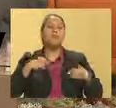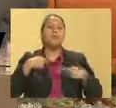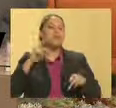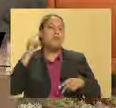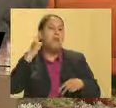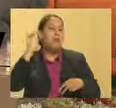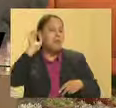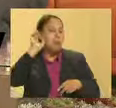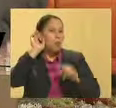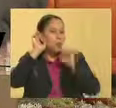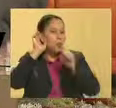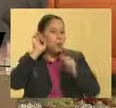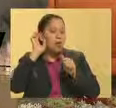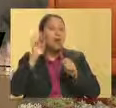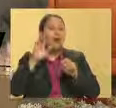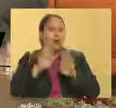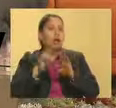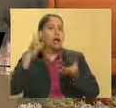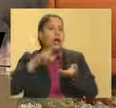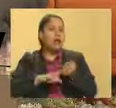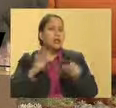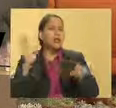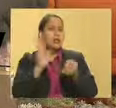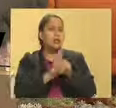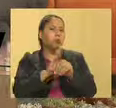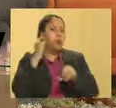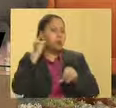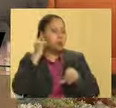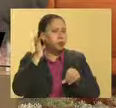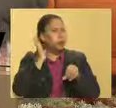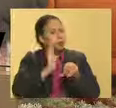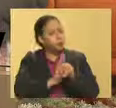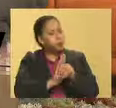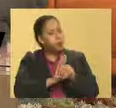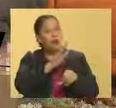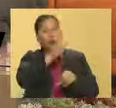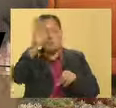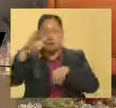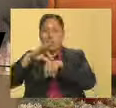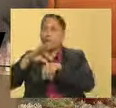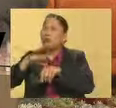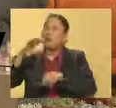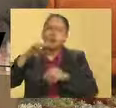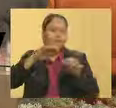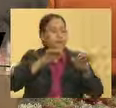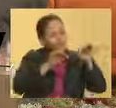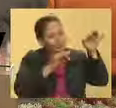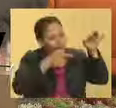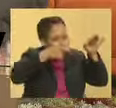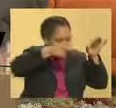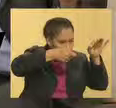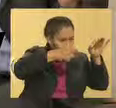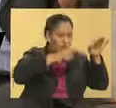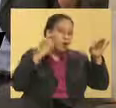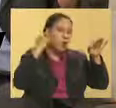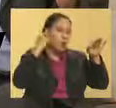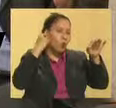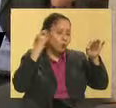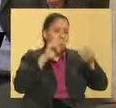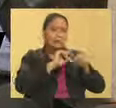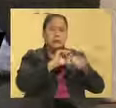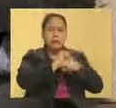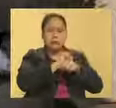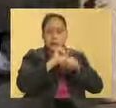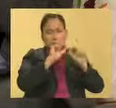una sensación de que tienes tapado el oído. Uh-huh. Evidentemente vas al médico, te revisa, es una otitis externa y no hay ningún